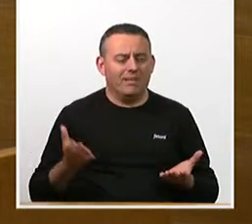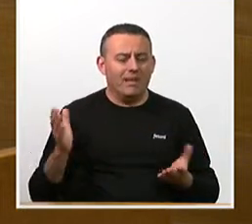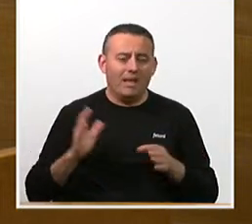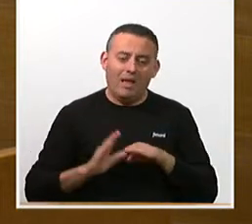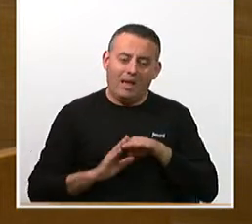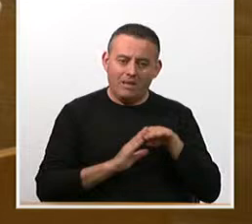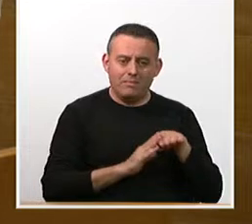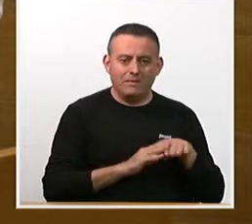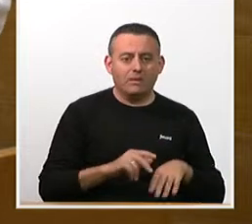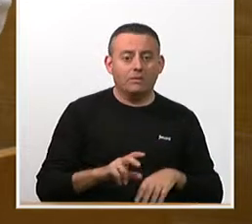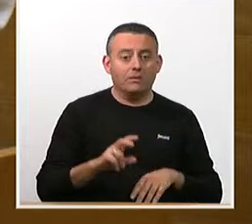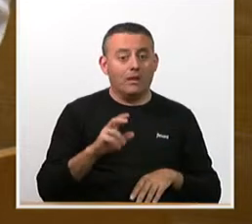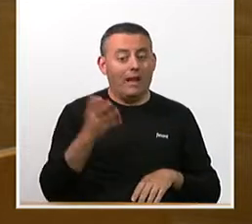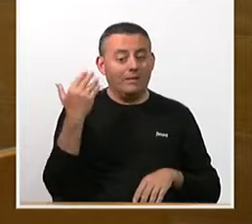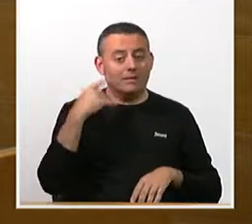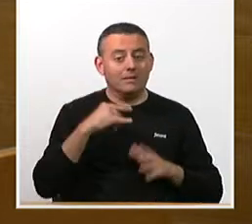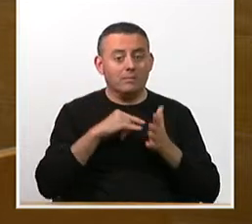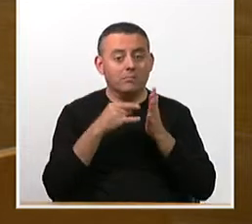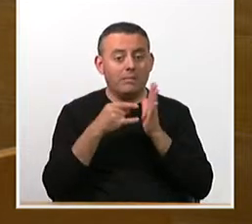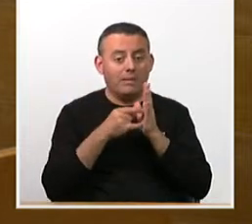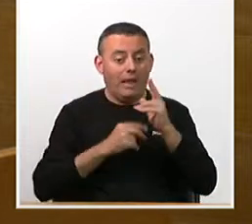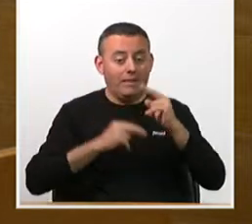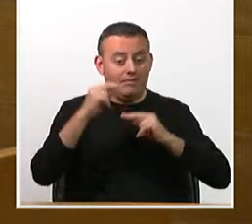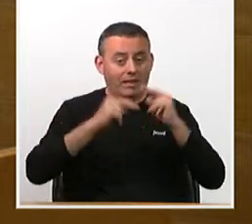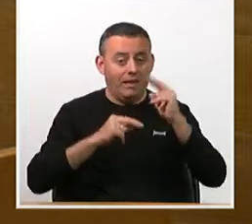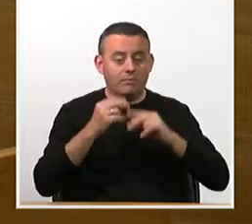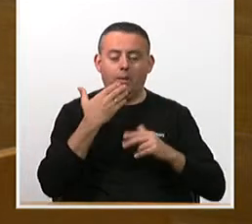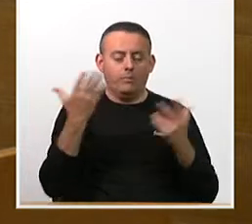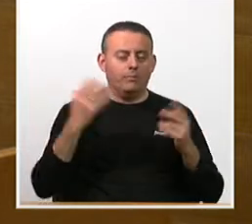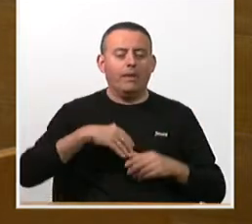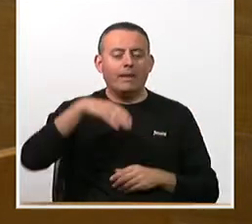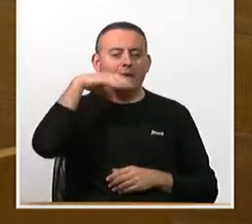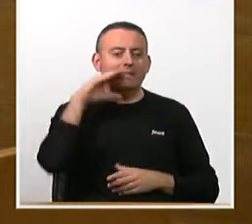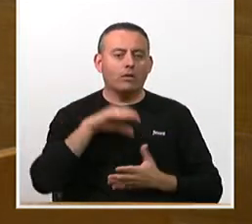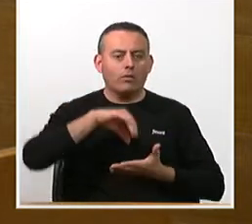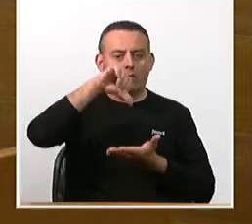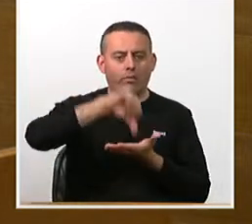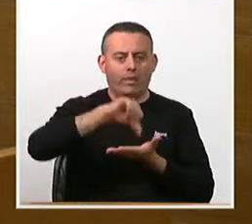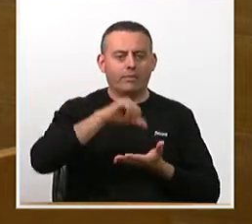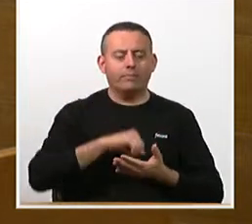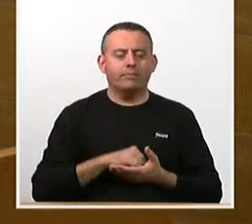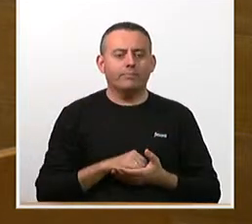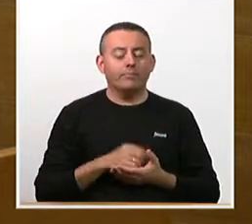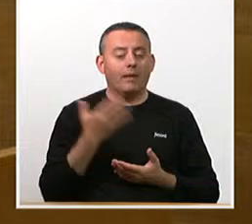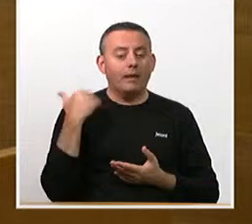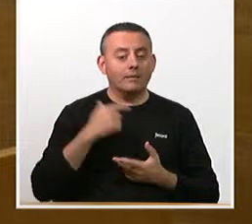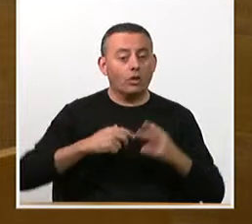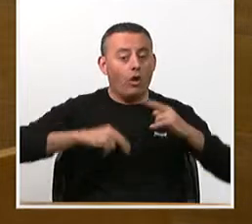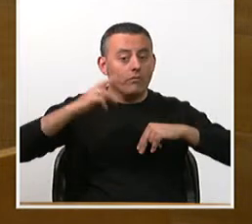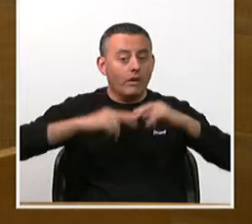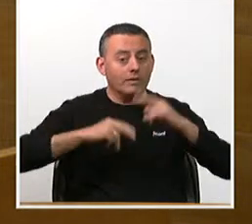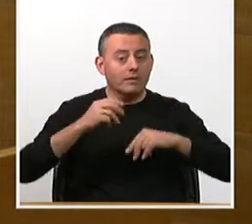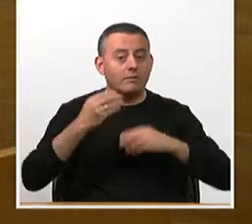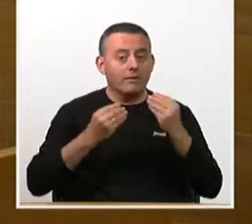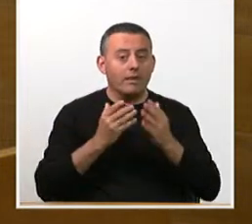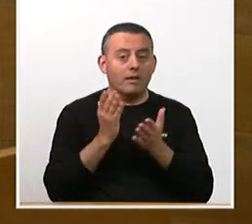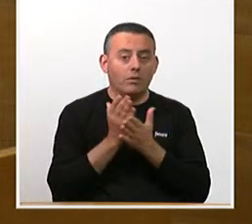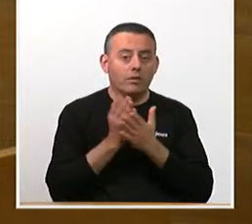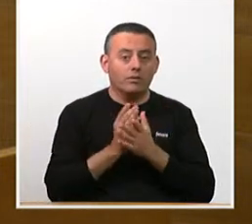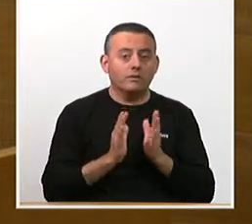est elic a la c de cast ex no no de que de colle